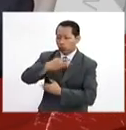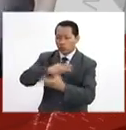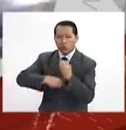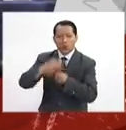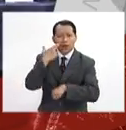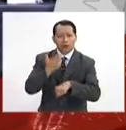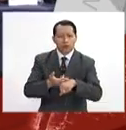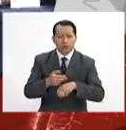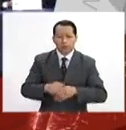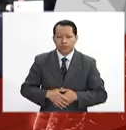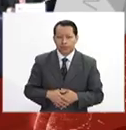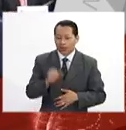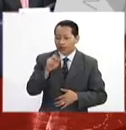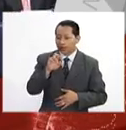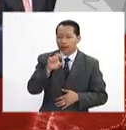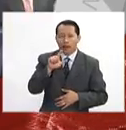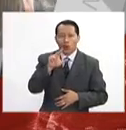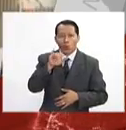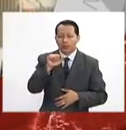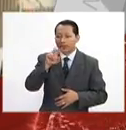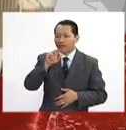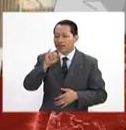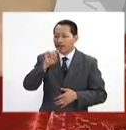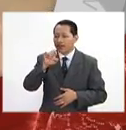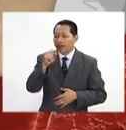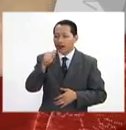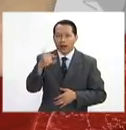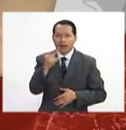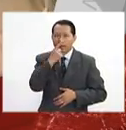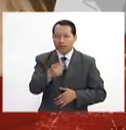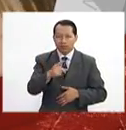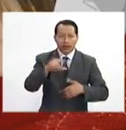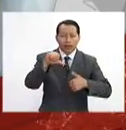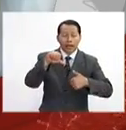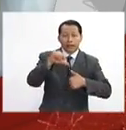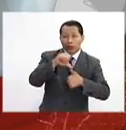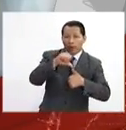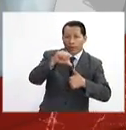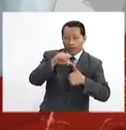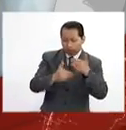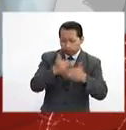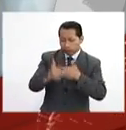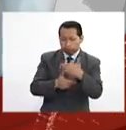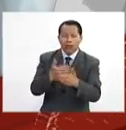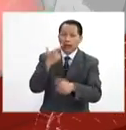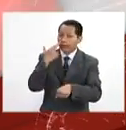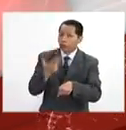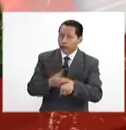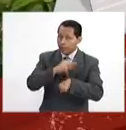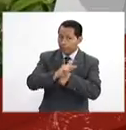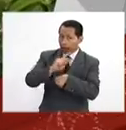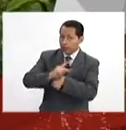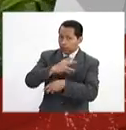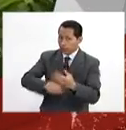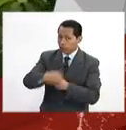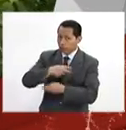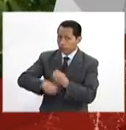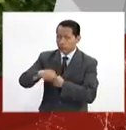responsabilidad. El canciller Luis Videgaray afirma que el desarrollo de Centroamérica es una responsabilidad compartida.